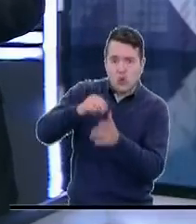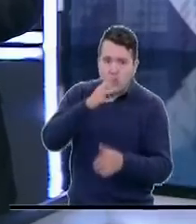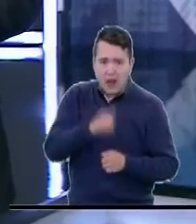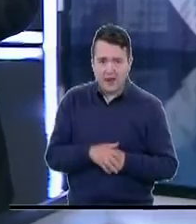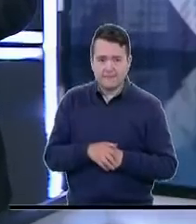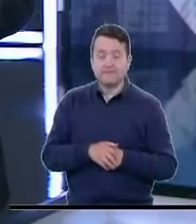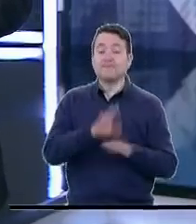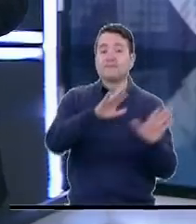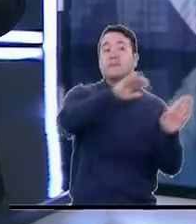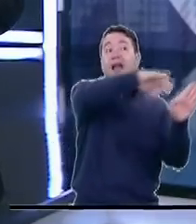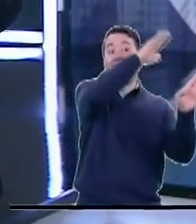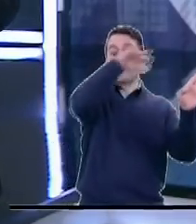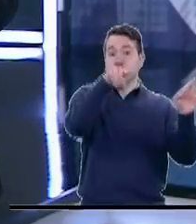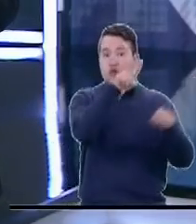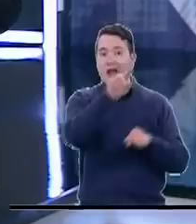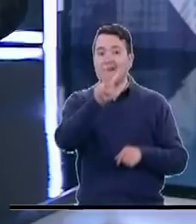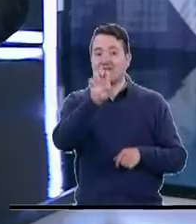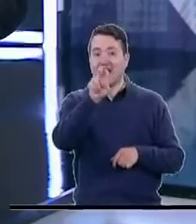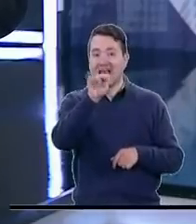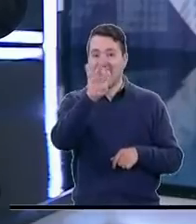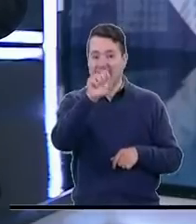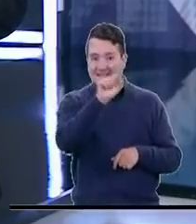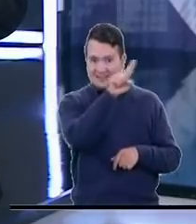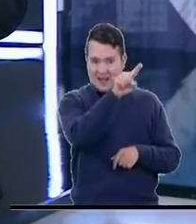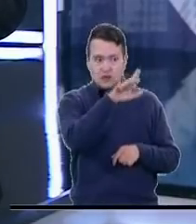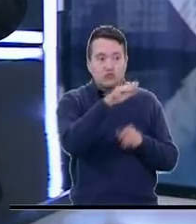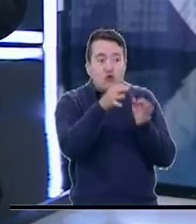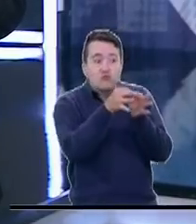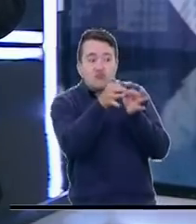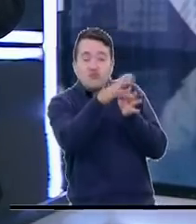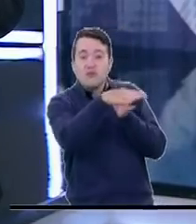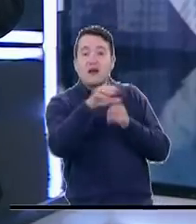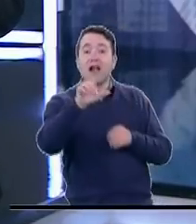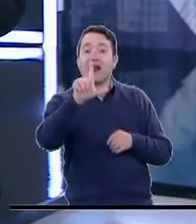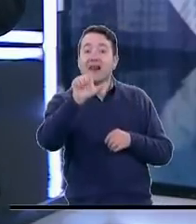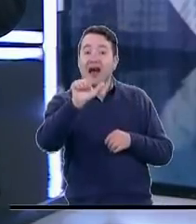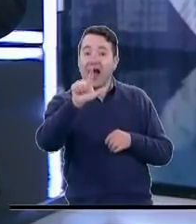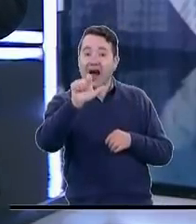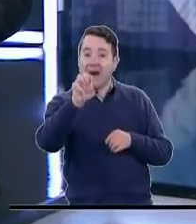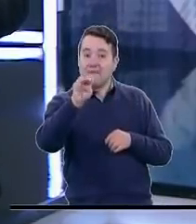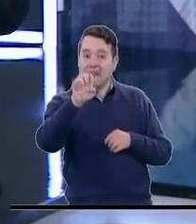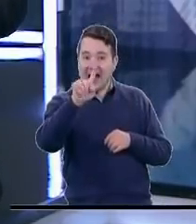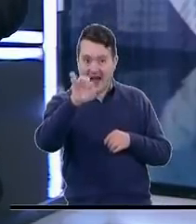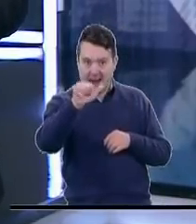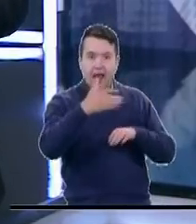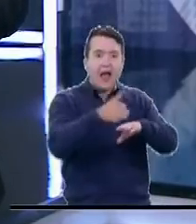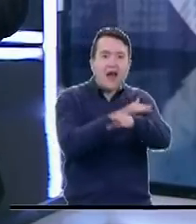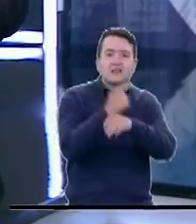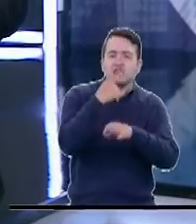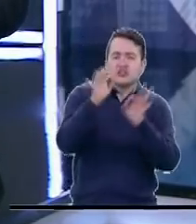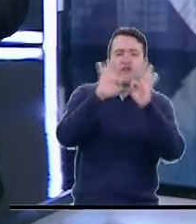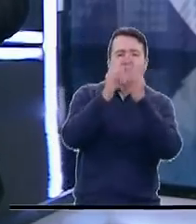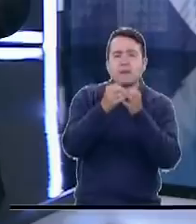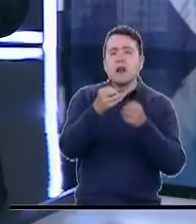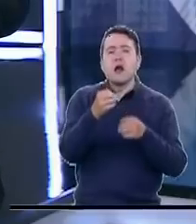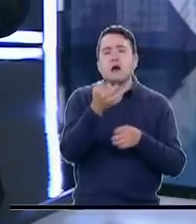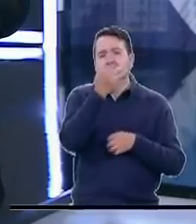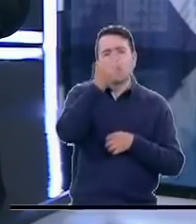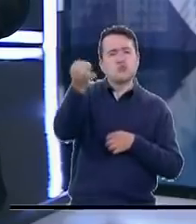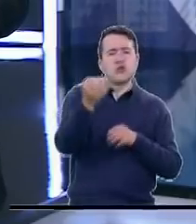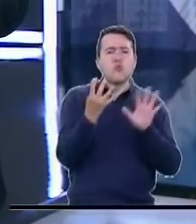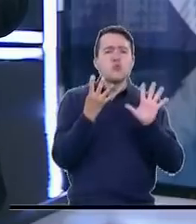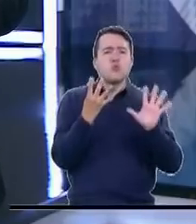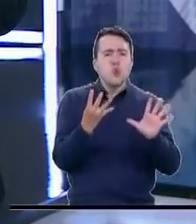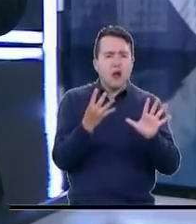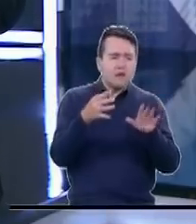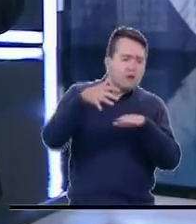en la vereda La Amalia, la familia Patiño quiere aclarar que la denuncia de 9 familias que resultaron inundadas en la parte baja de su finca no